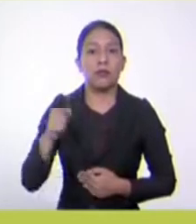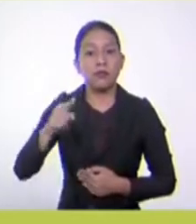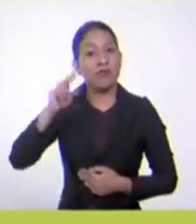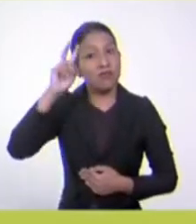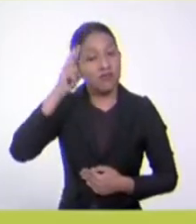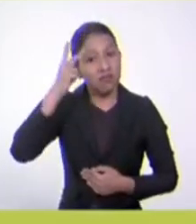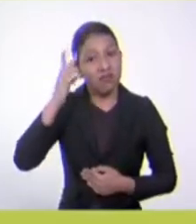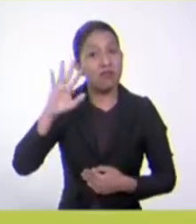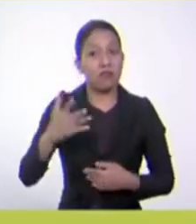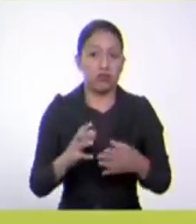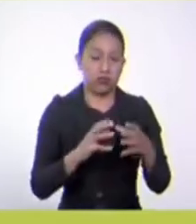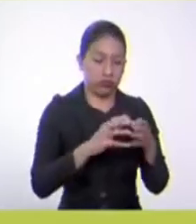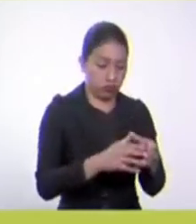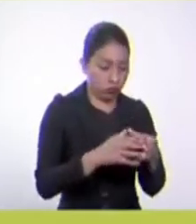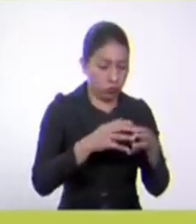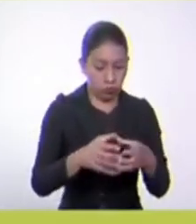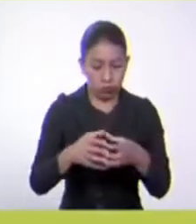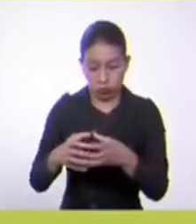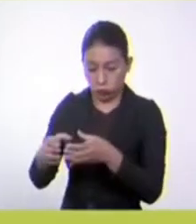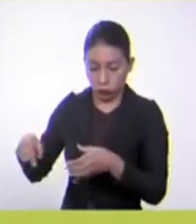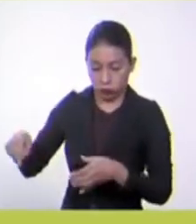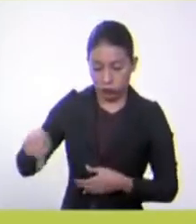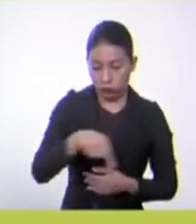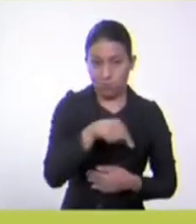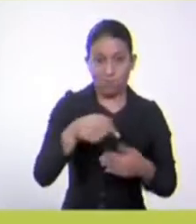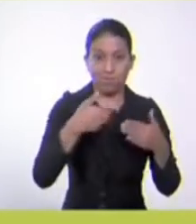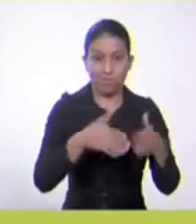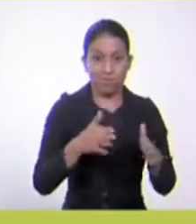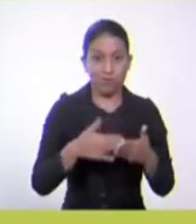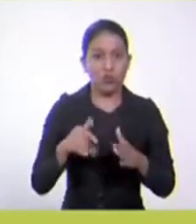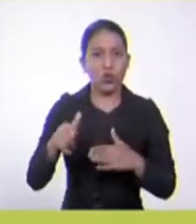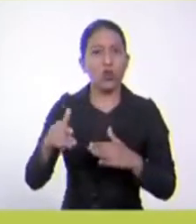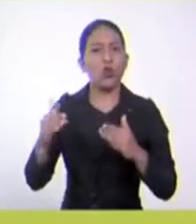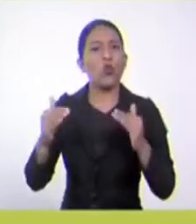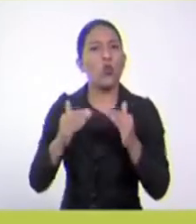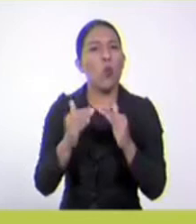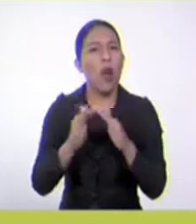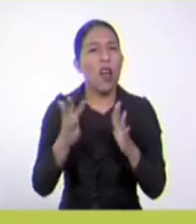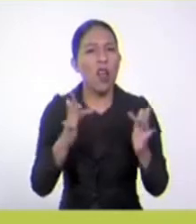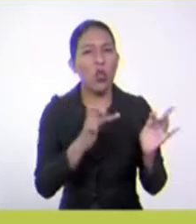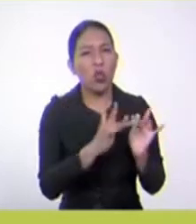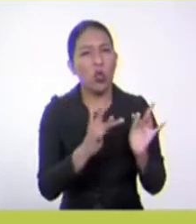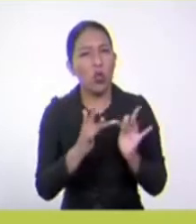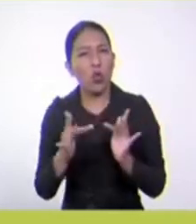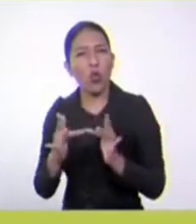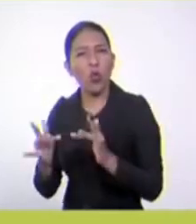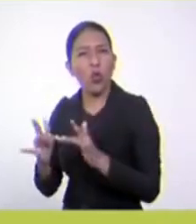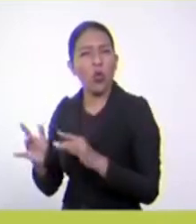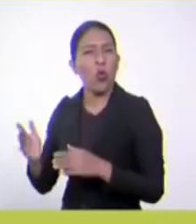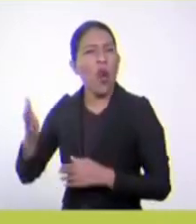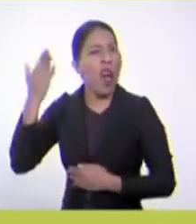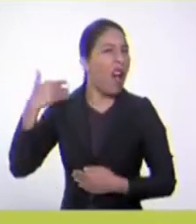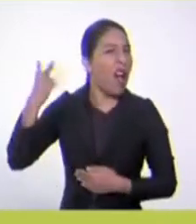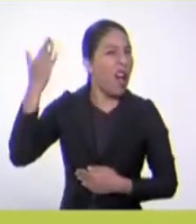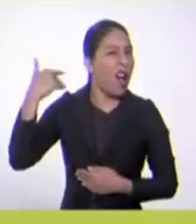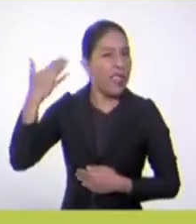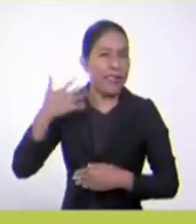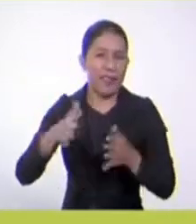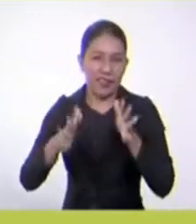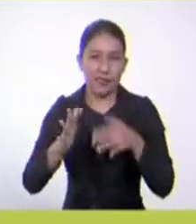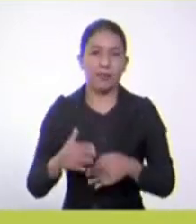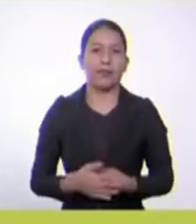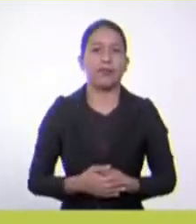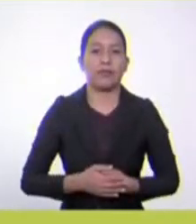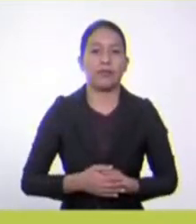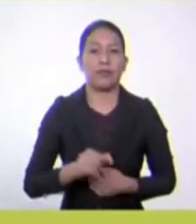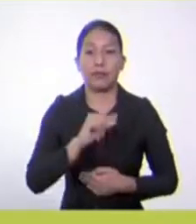representan a grupos de especies con ancestros comunes. estos grupos de especies con ancestro común se